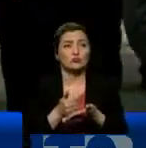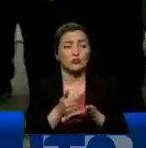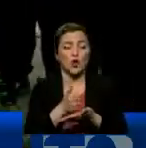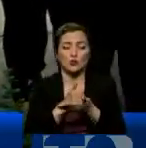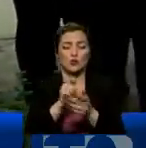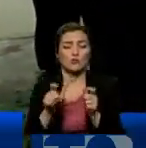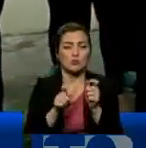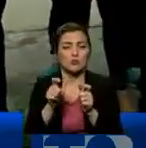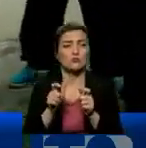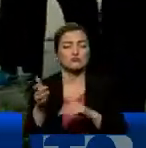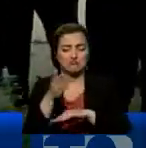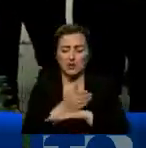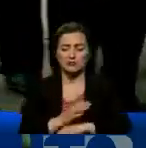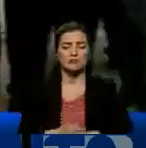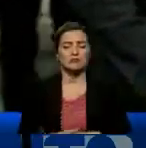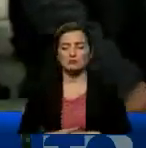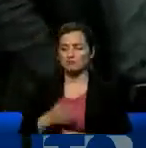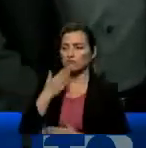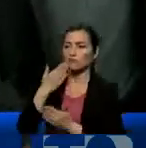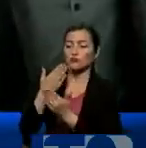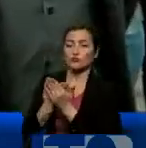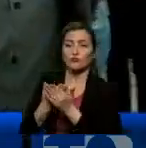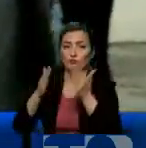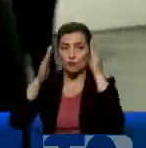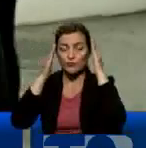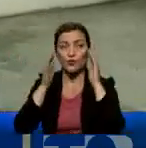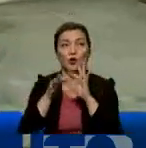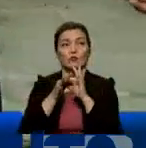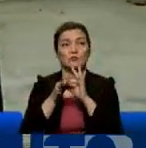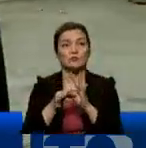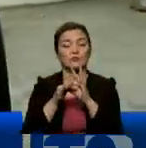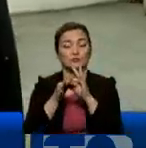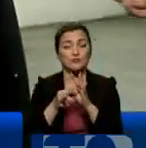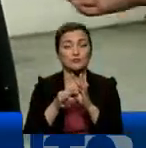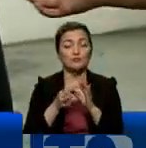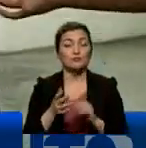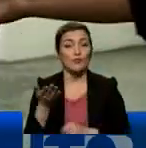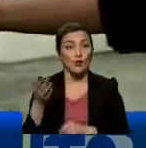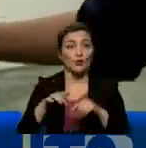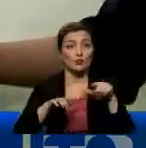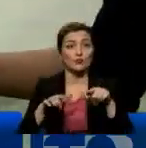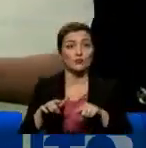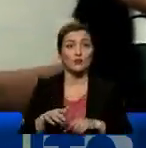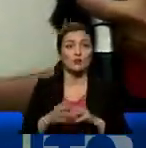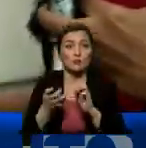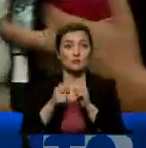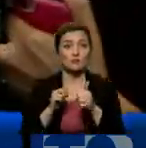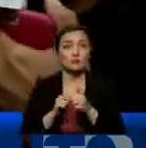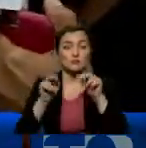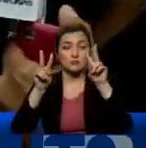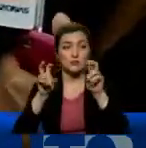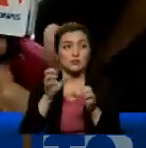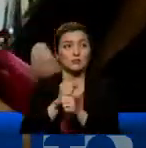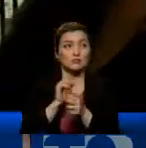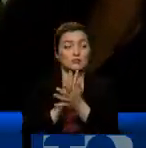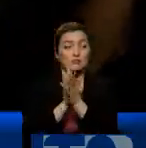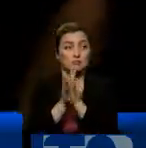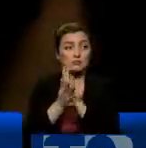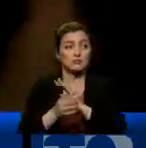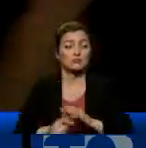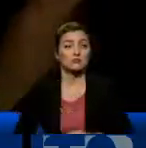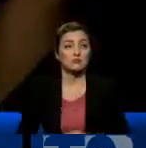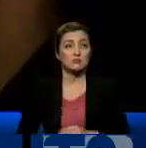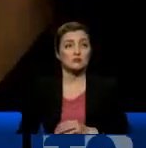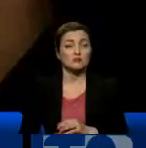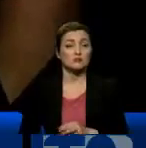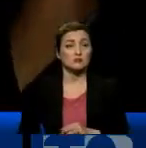ayudar a la gente. Listo, muchas gracias. Bueno, ya han escuchado, compañeros, en realidad es un verdadero problema este tema de la inseguridad aquí en este